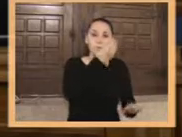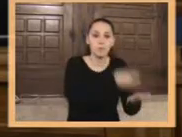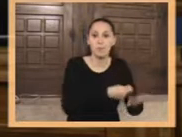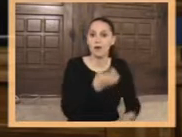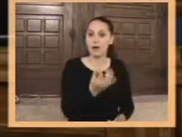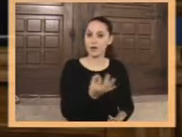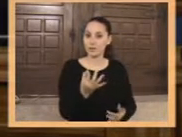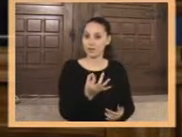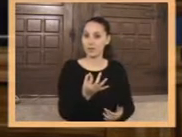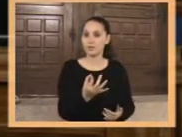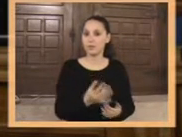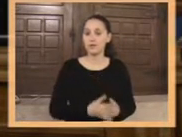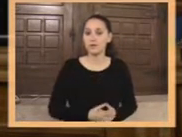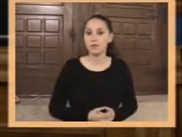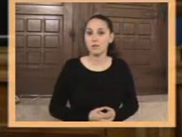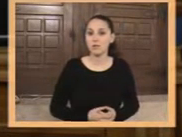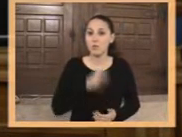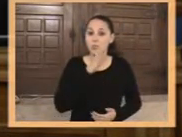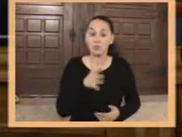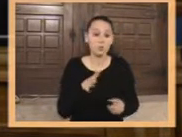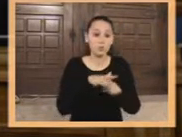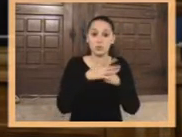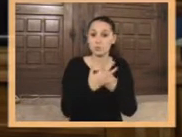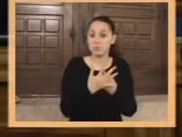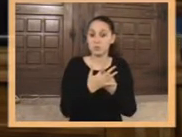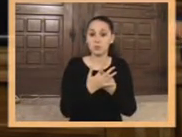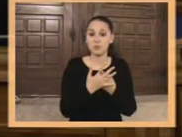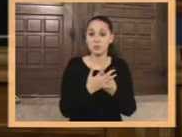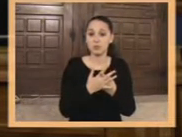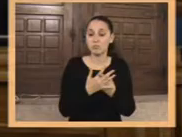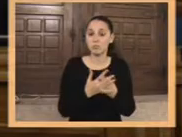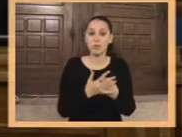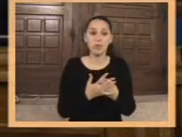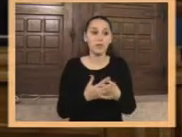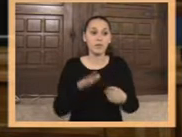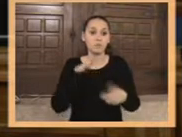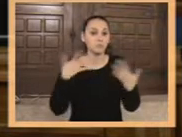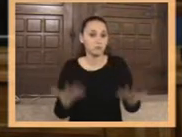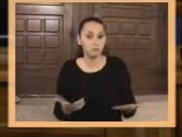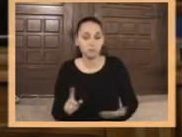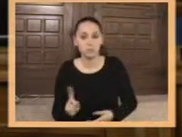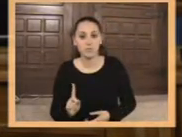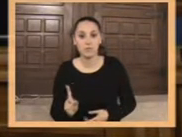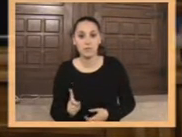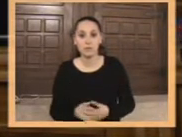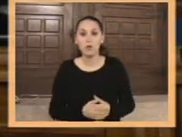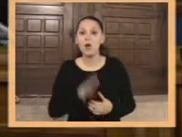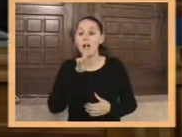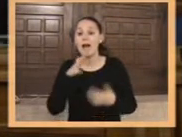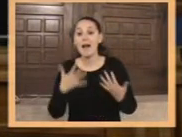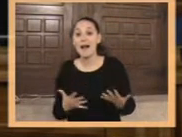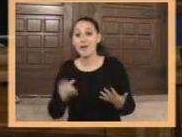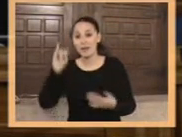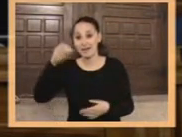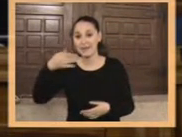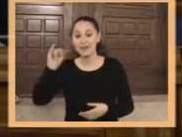Vale, la tendrá que negociar. Por lo tanto, no es el momento. Ahora mismo, la Junta de Extremadura, en el 2016, va a pagar IBI, porque así lo pone